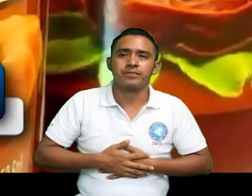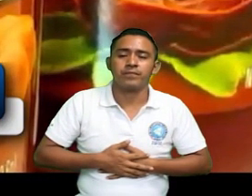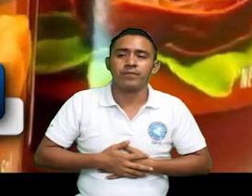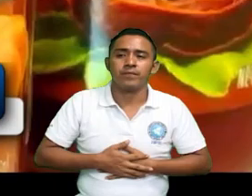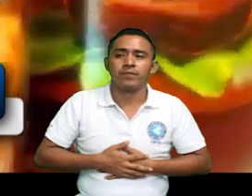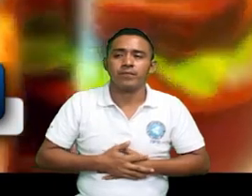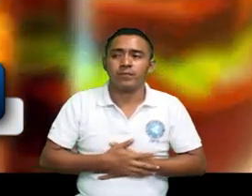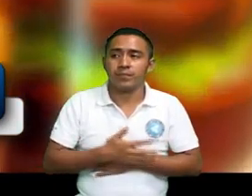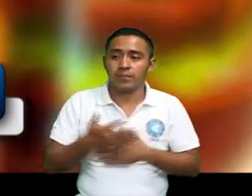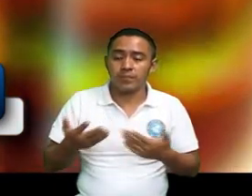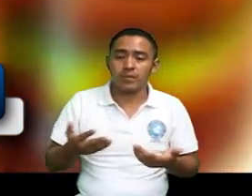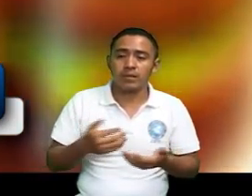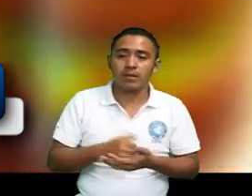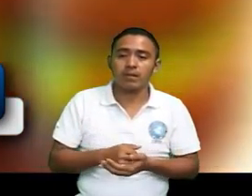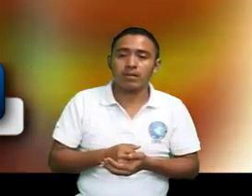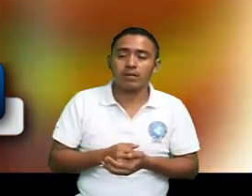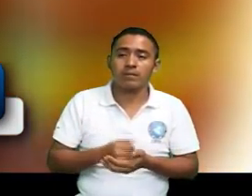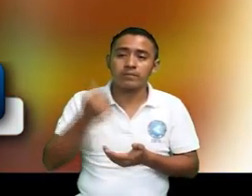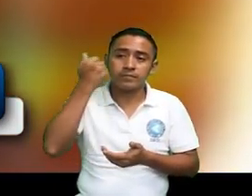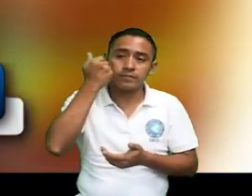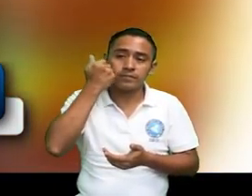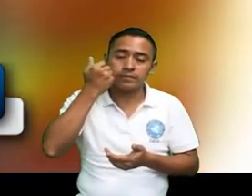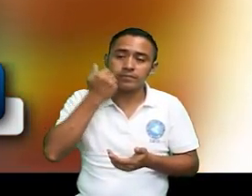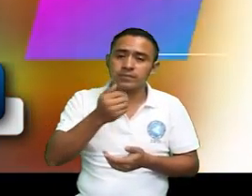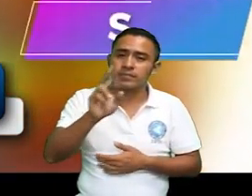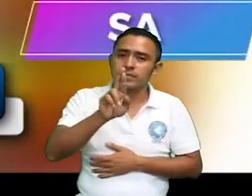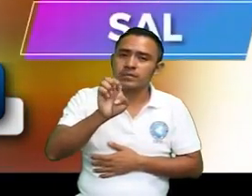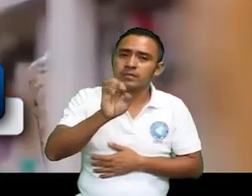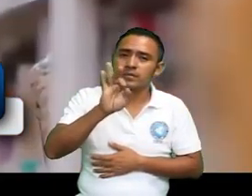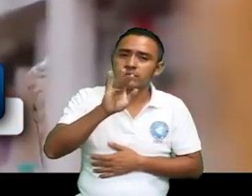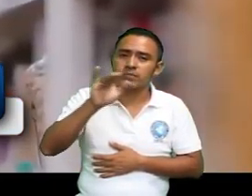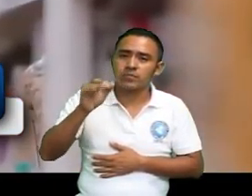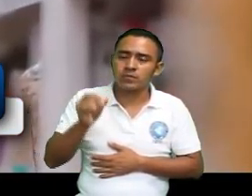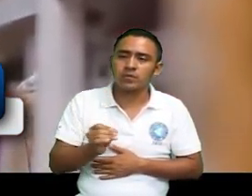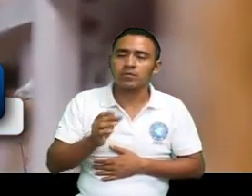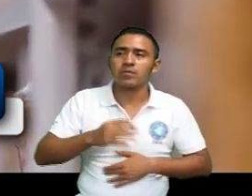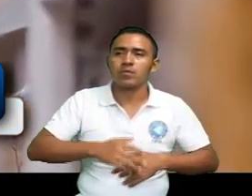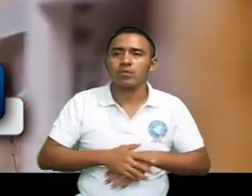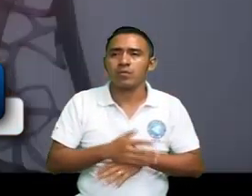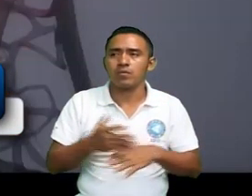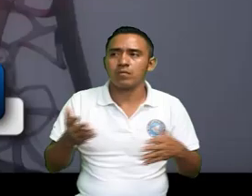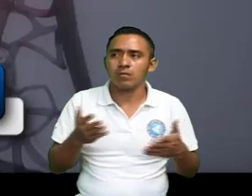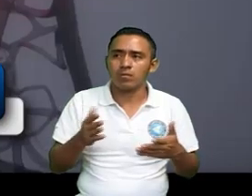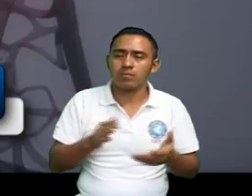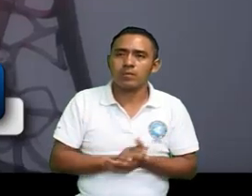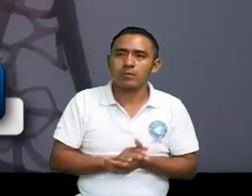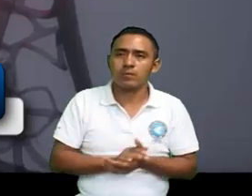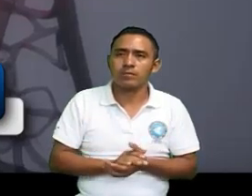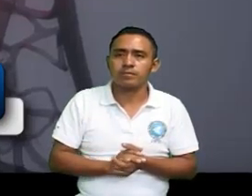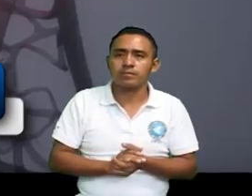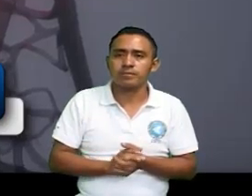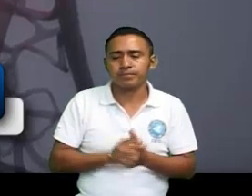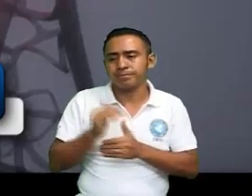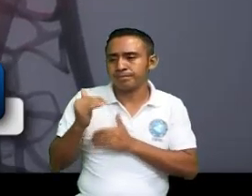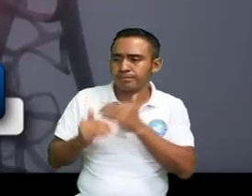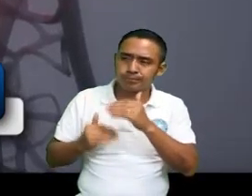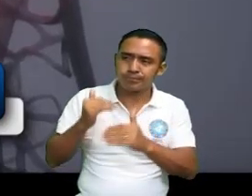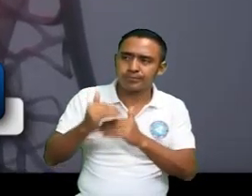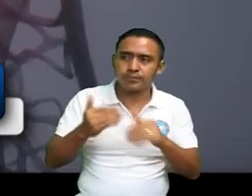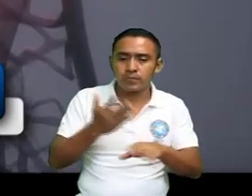enfermedad del reflujo es una enfermedad, por así decirlo, moderna, y que ha venido con el advenimiento de muchas cosas, igual que en